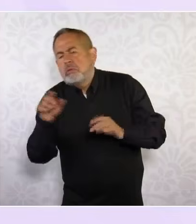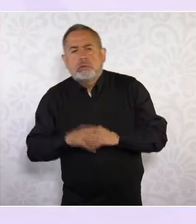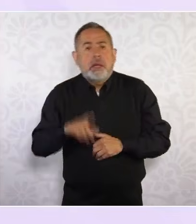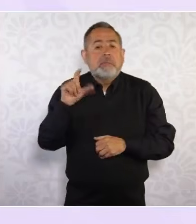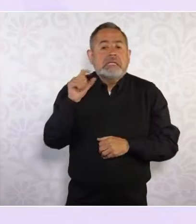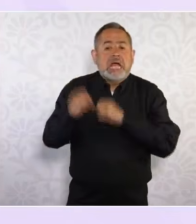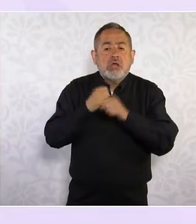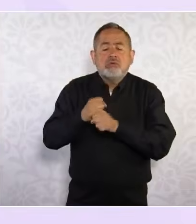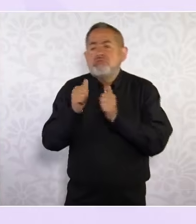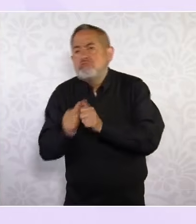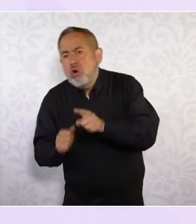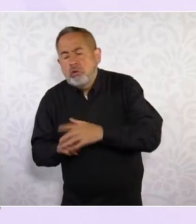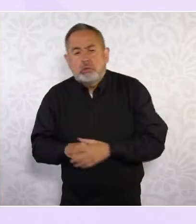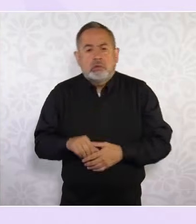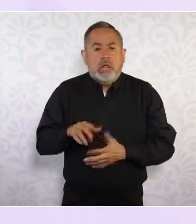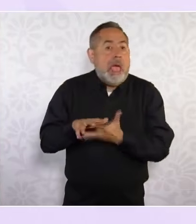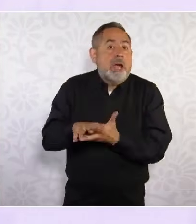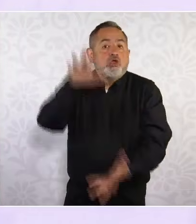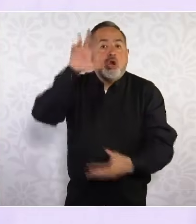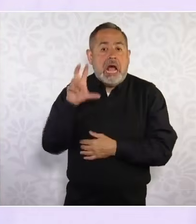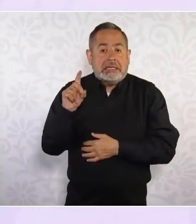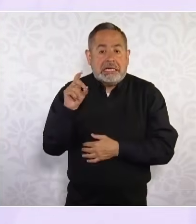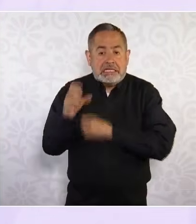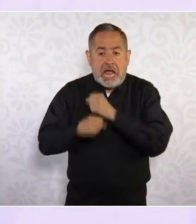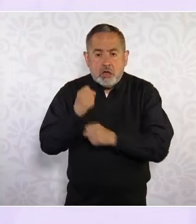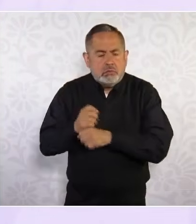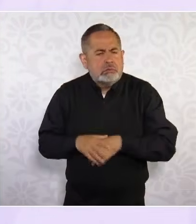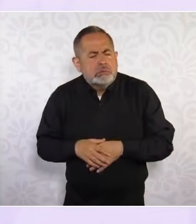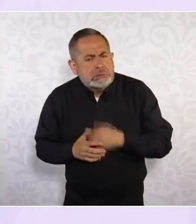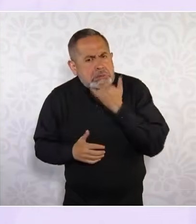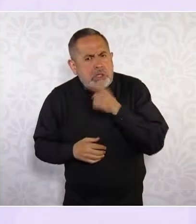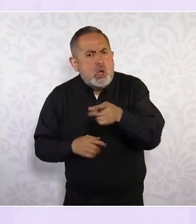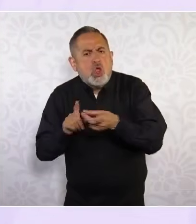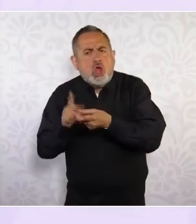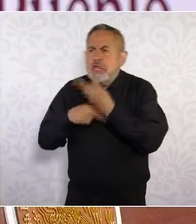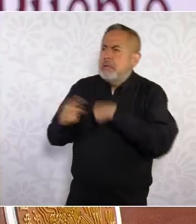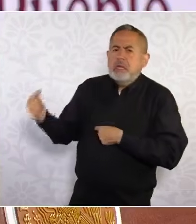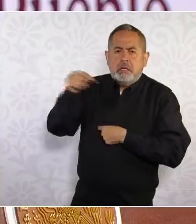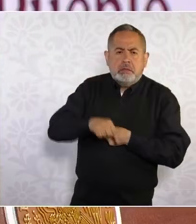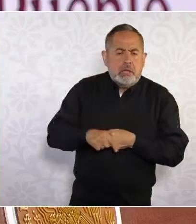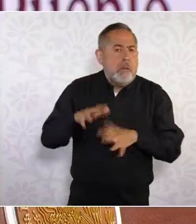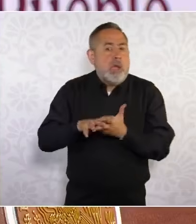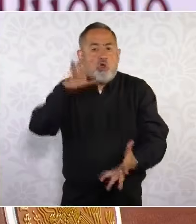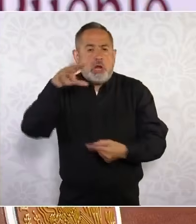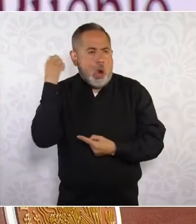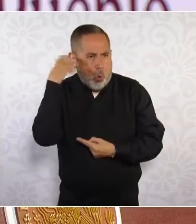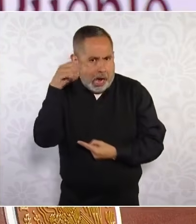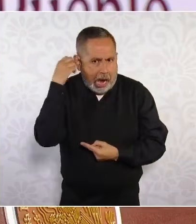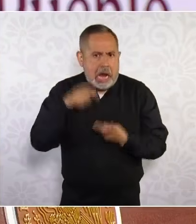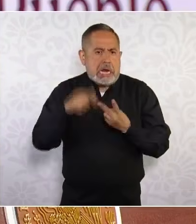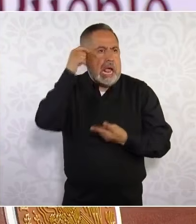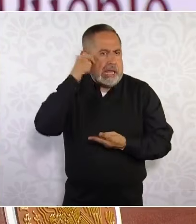pocos. 30 años la mayoría. ¿De dónde vienen? De Oaxaca, de Guerrero,